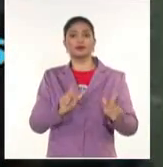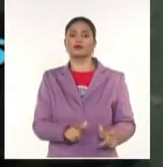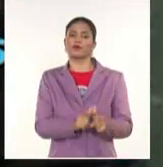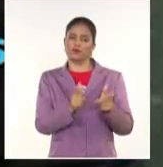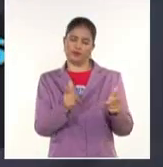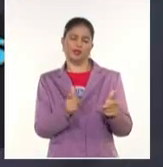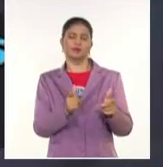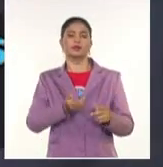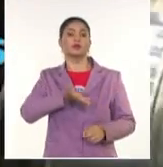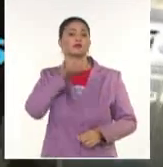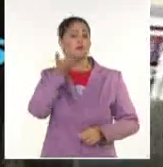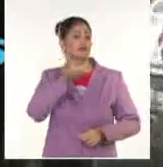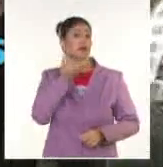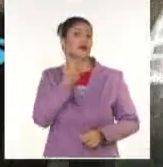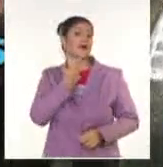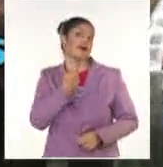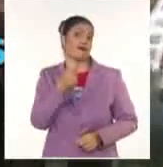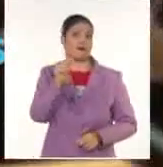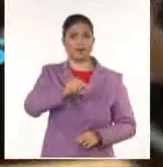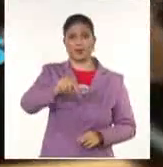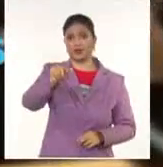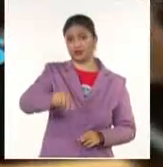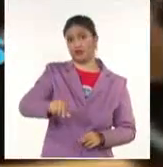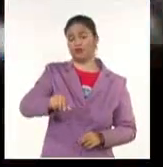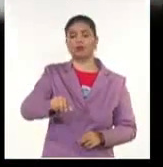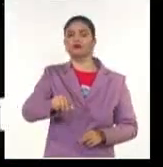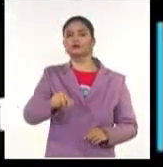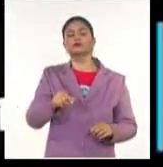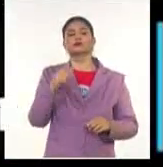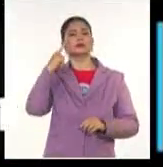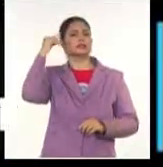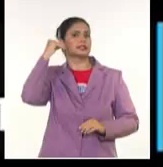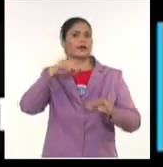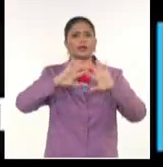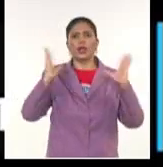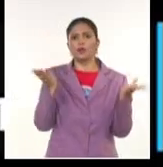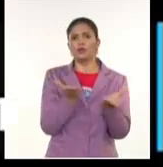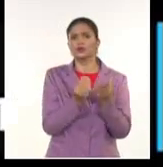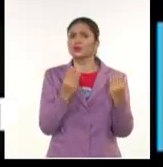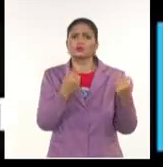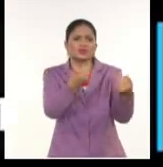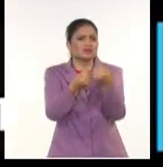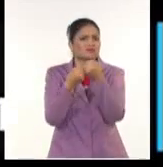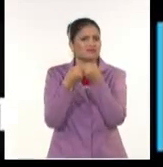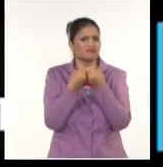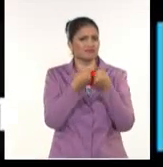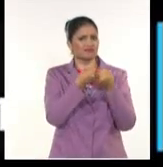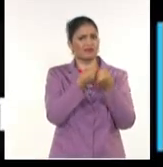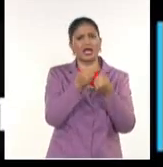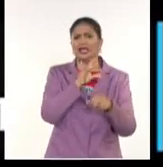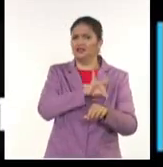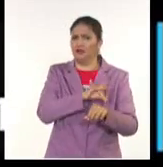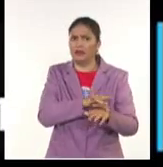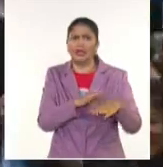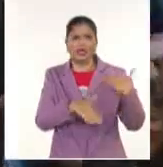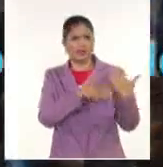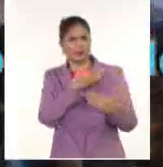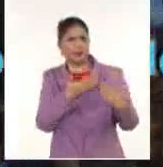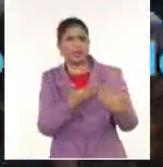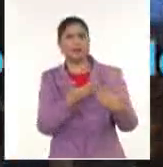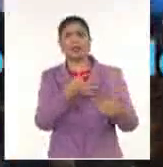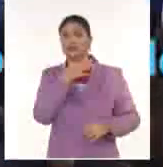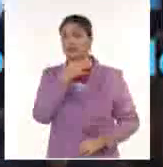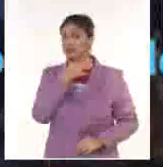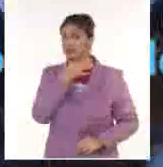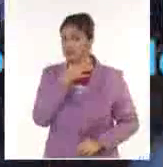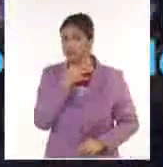un mensaje optimista que contrasta con los múltiples cuestionamientos a ese órgano deliberativo por su paralización o inacción ante las